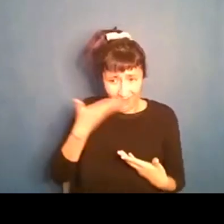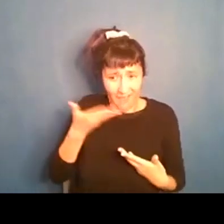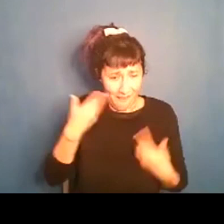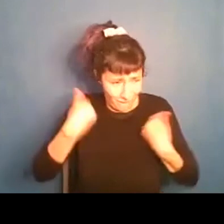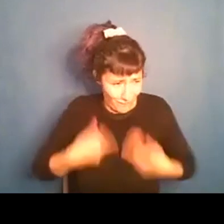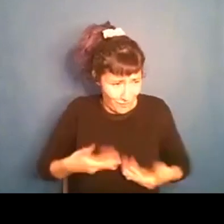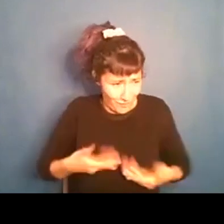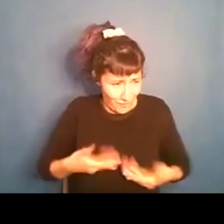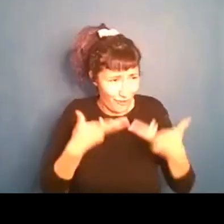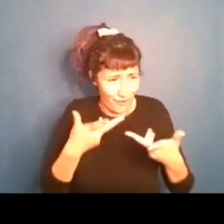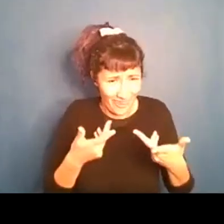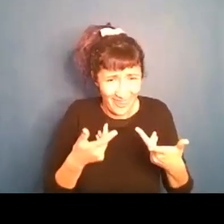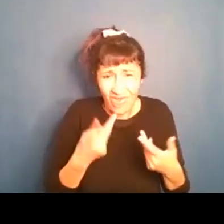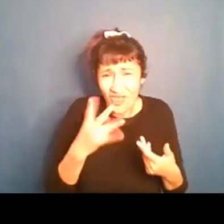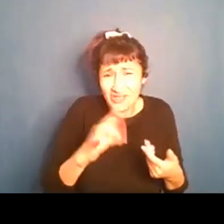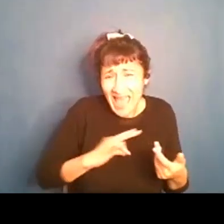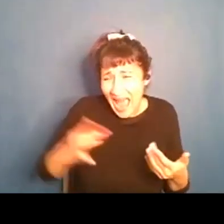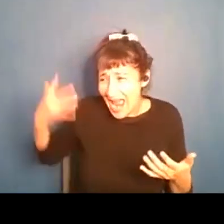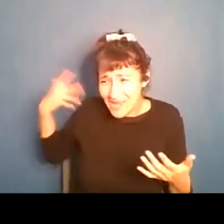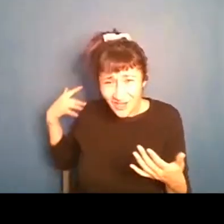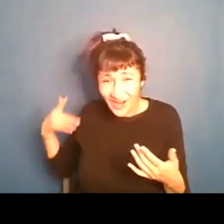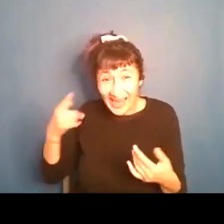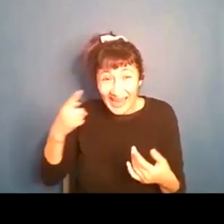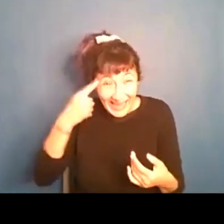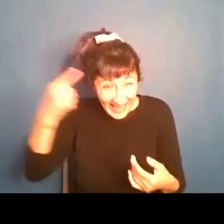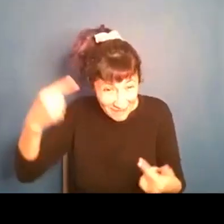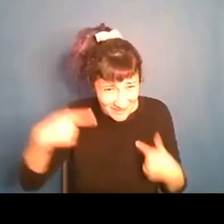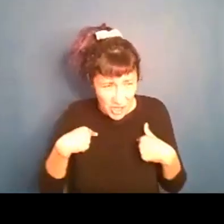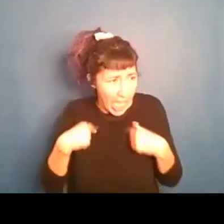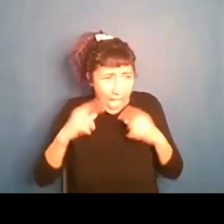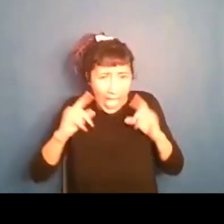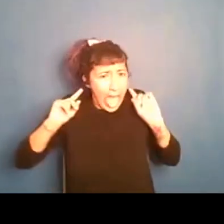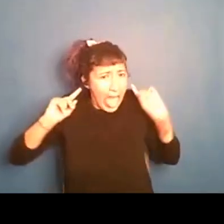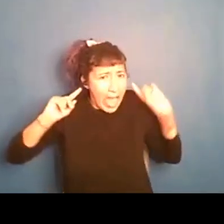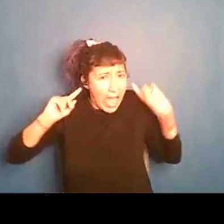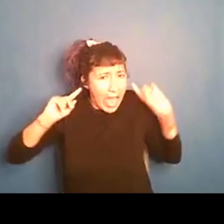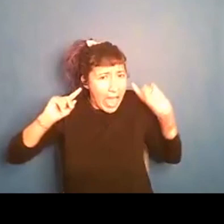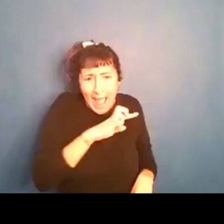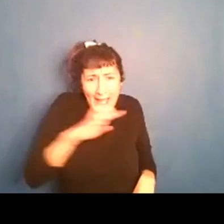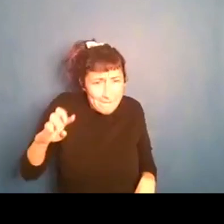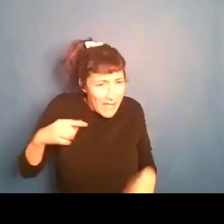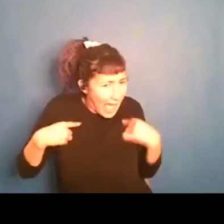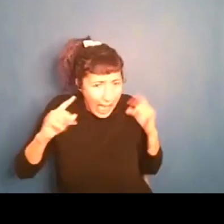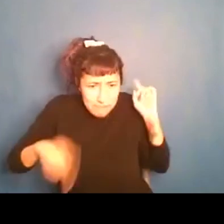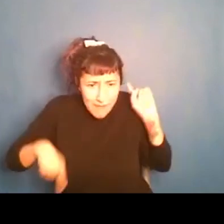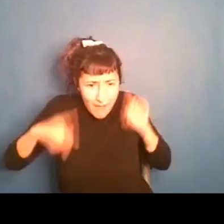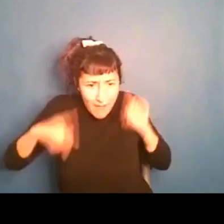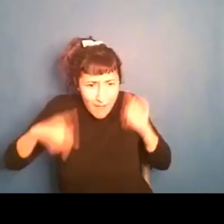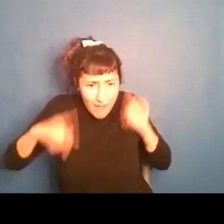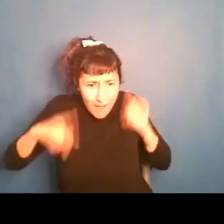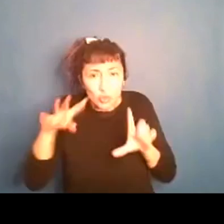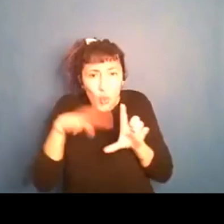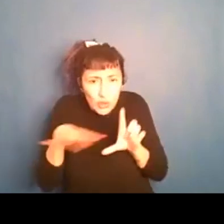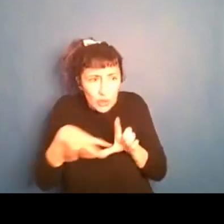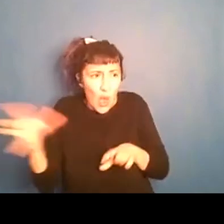créanme que hace menos de 2 años desconocía la cantidad de aplicaciones que había con subtítulos, con los audios,